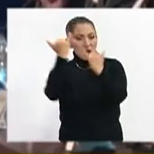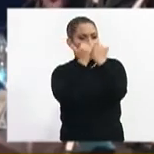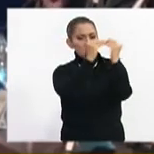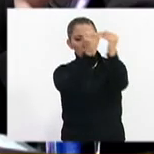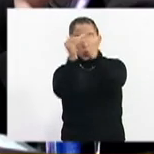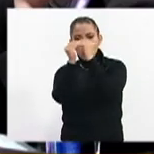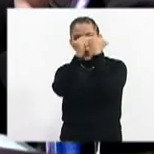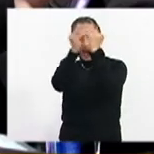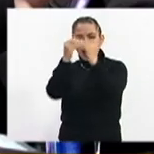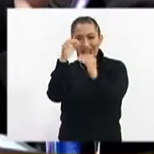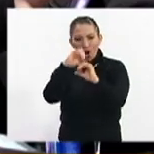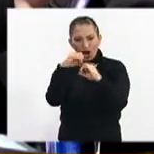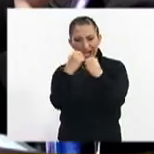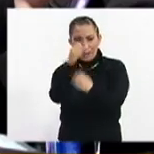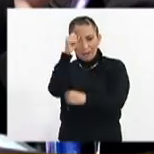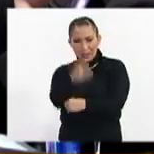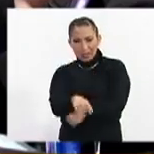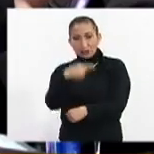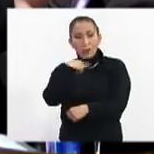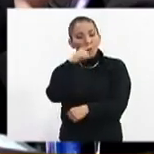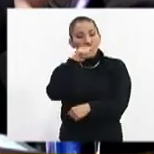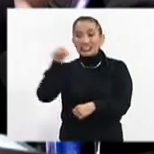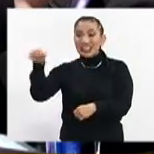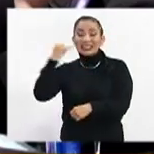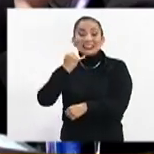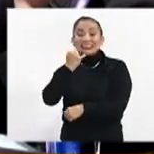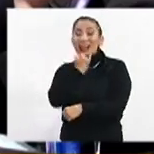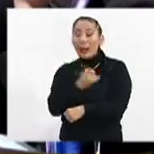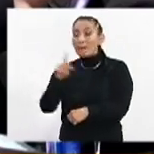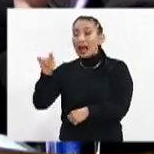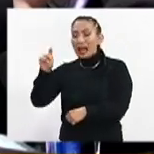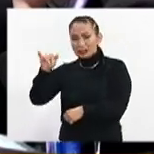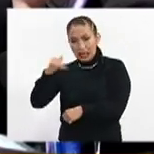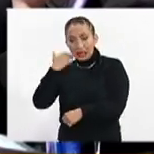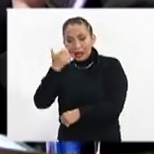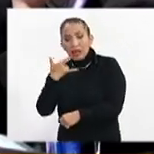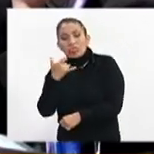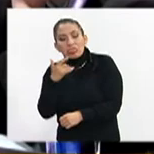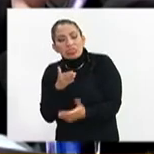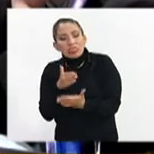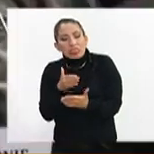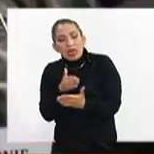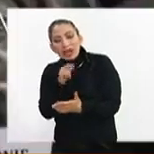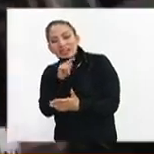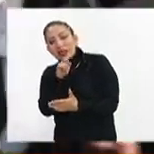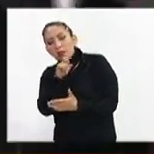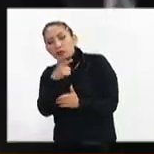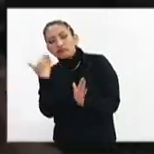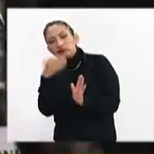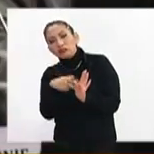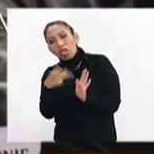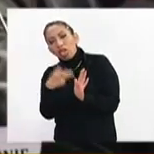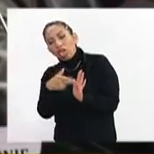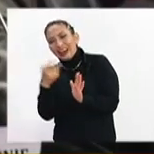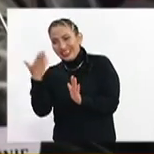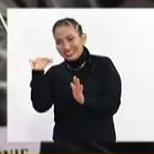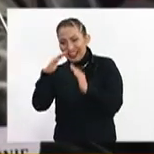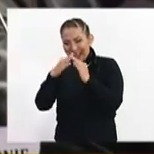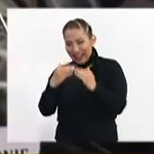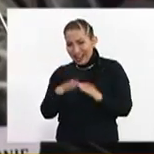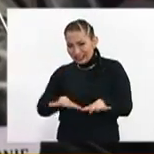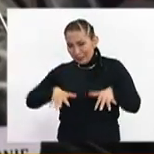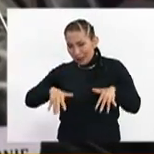reconocimiento en la organización que el de la Policía de Israel. Palestina ya había intentado ingresar en la Interpol durante la pasada Asamblea